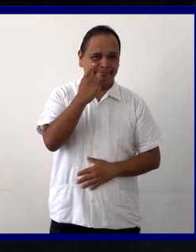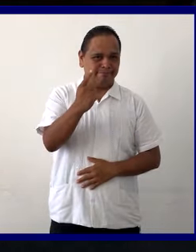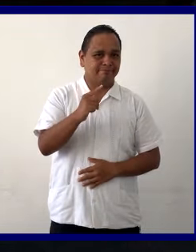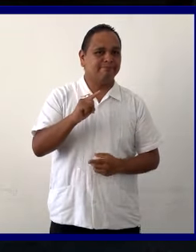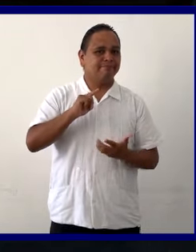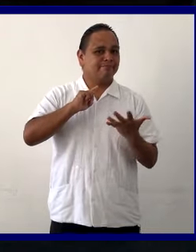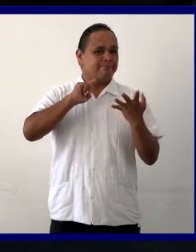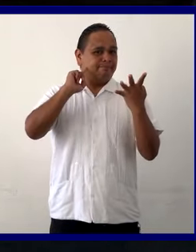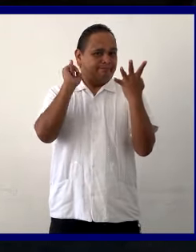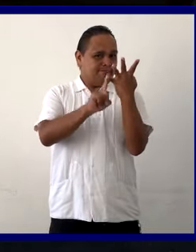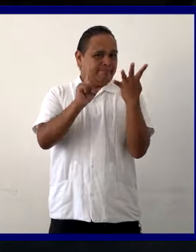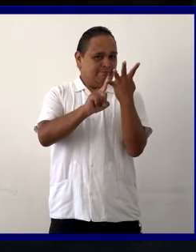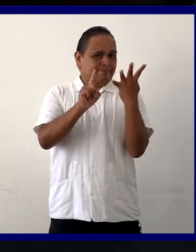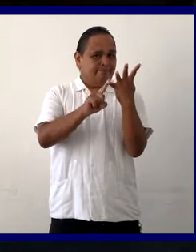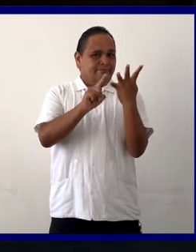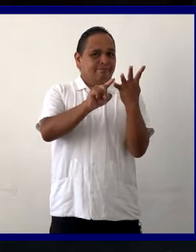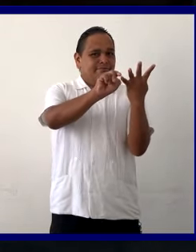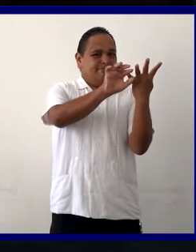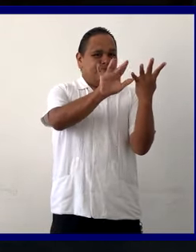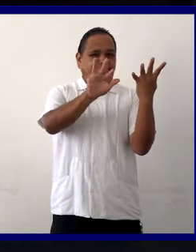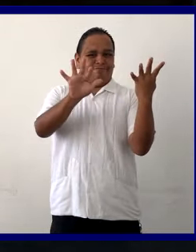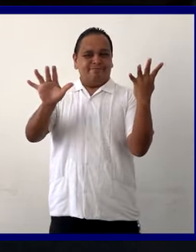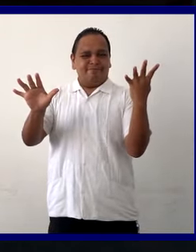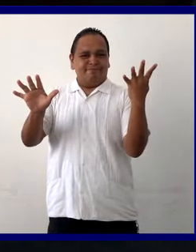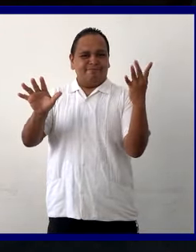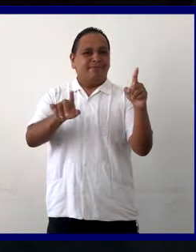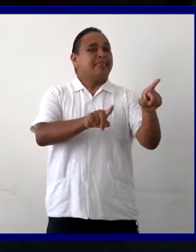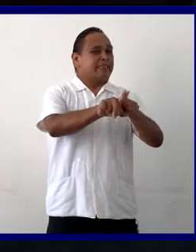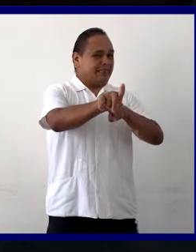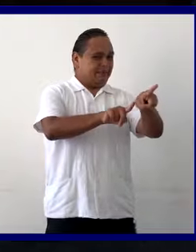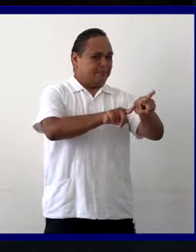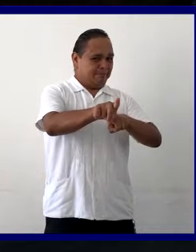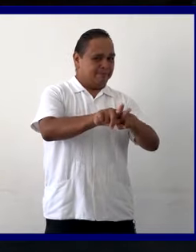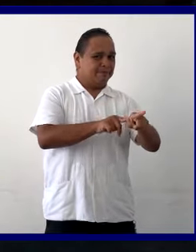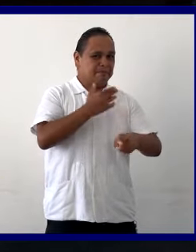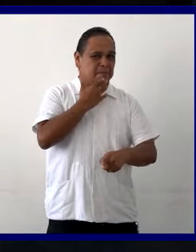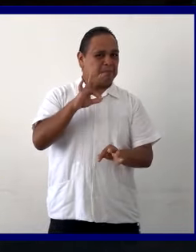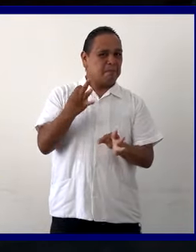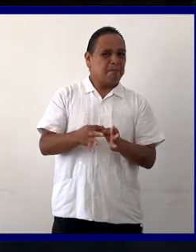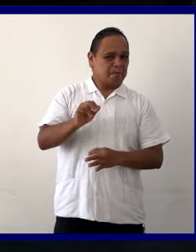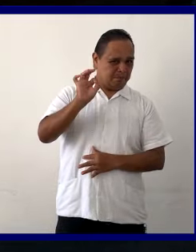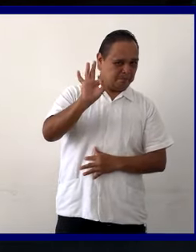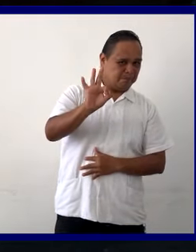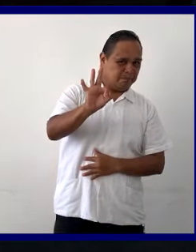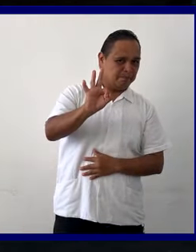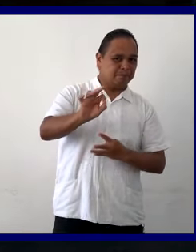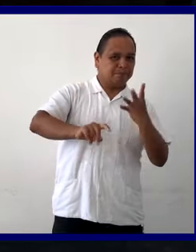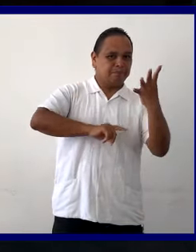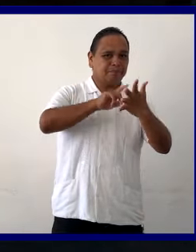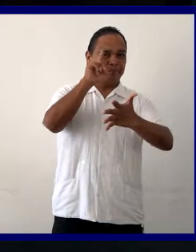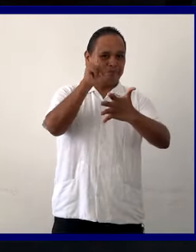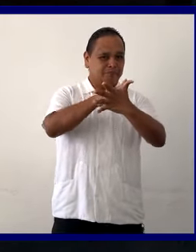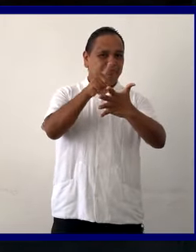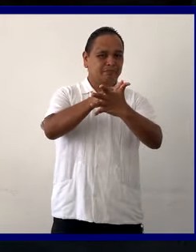La cuarta palabra es hermanazo. ¡Excelente! Dime la siguiente,